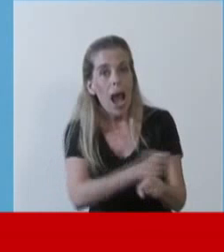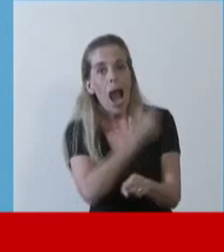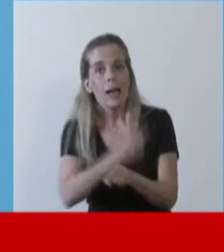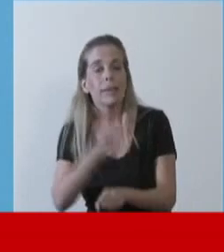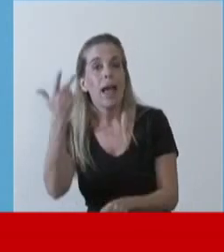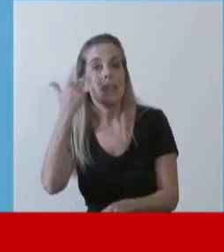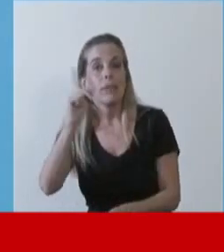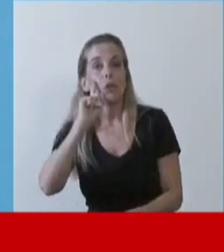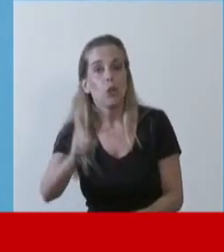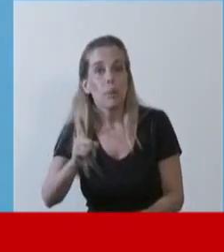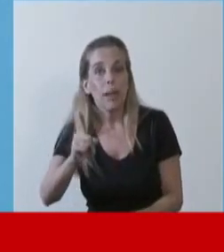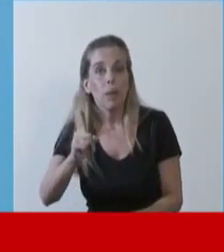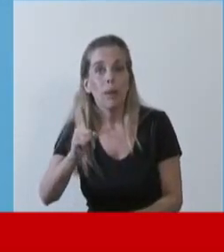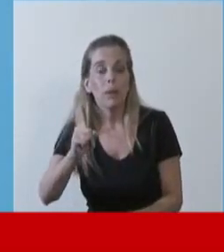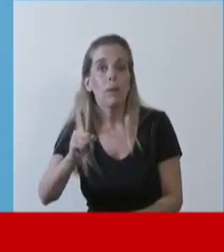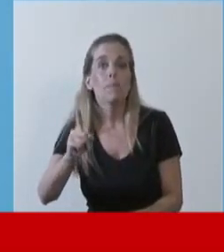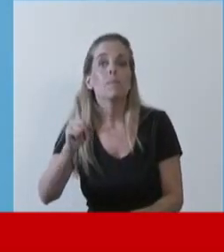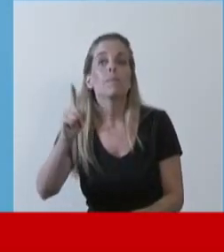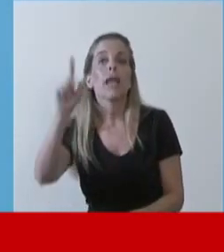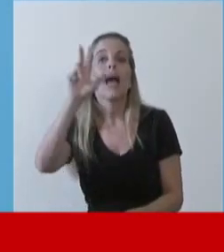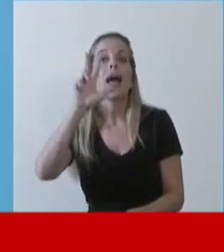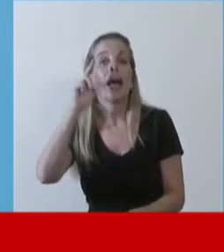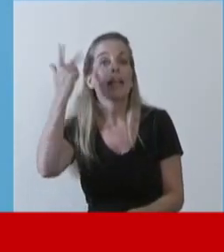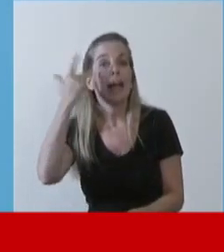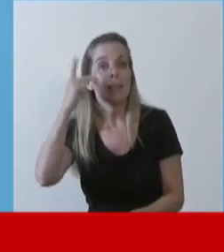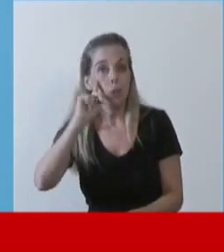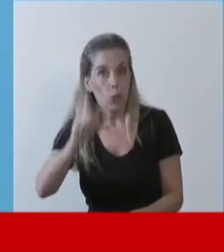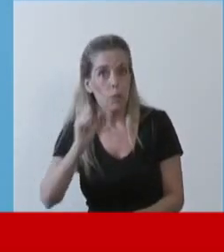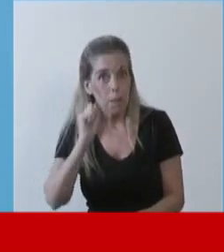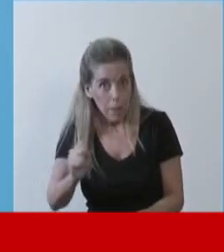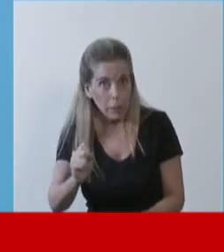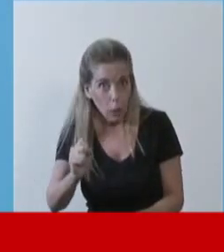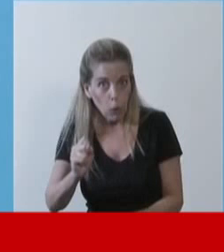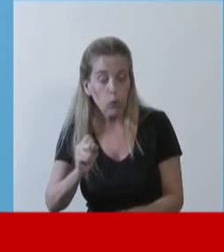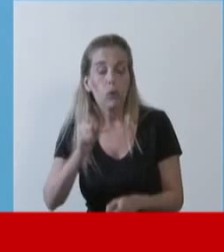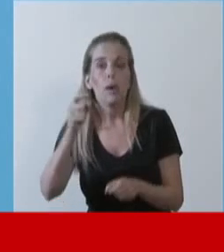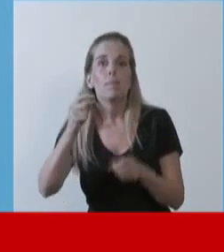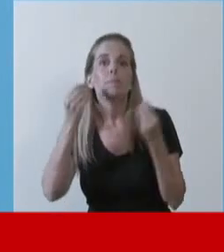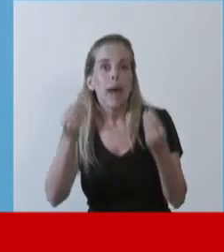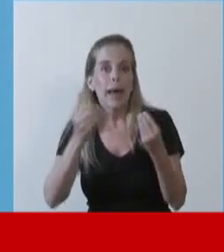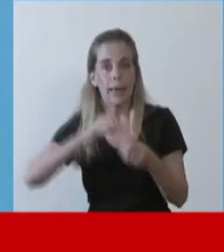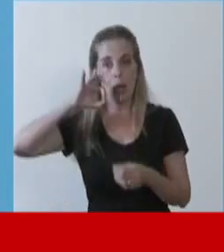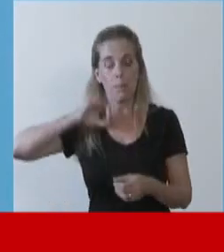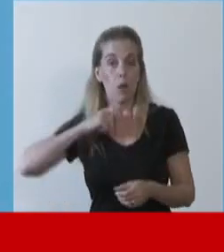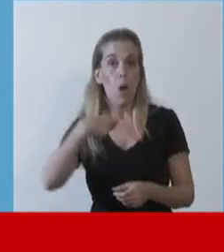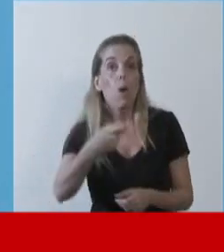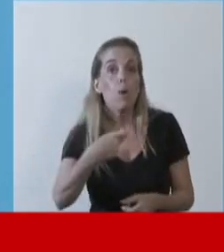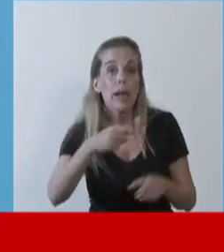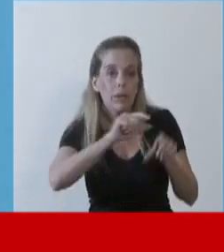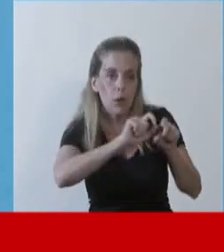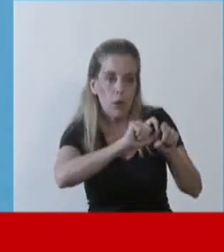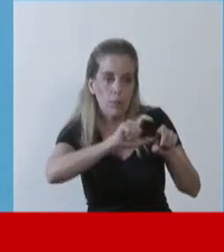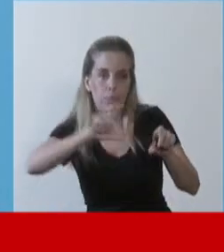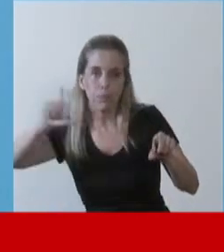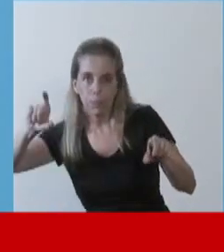18.892 pesos, un monto que corresponda para llevar el piso de las jubilaciones con este